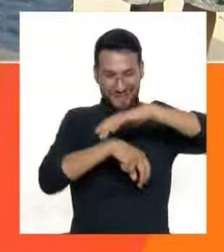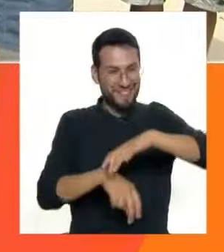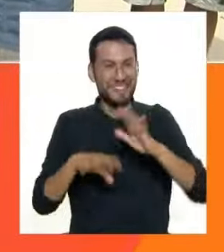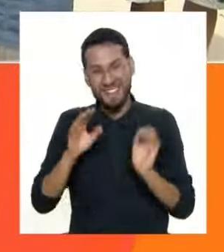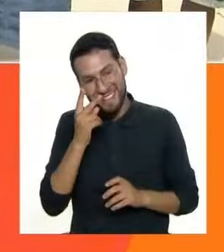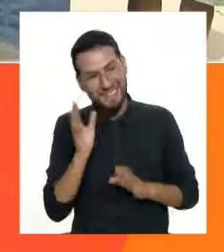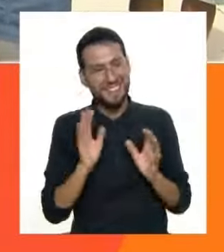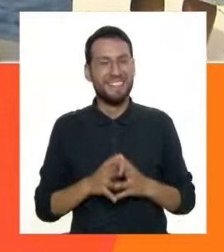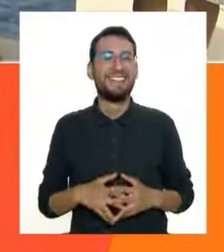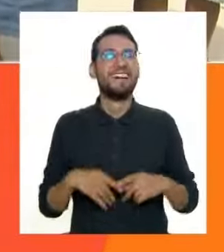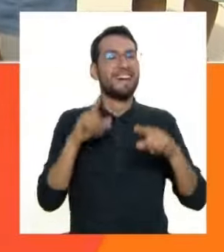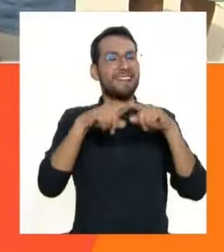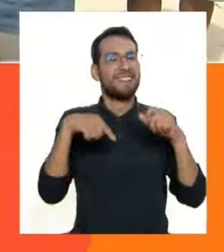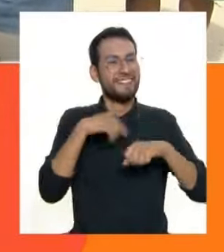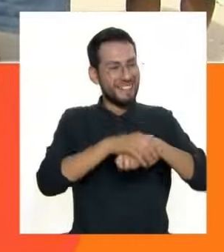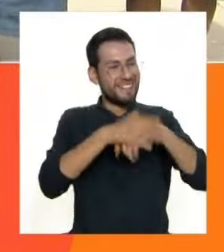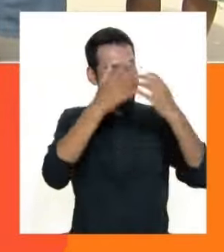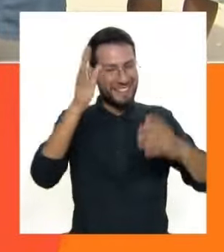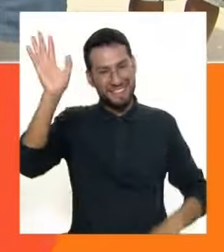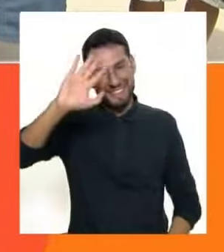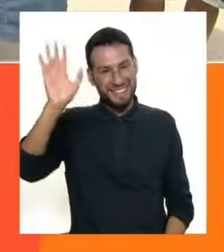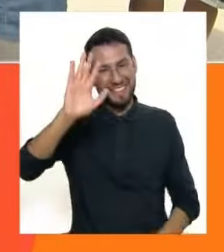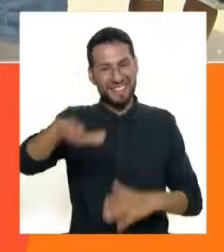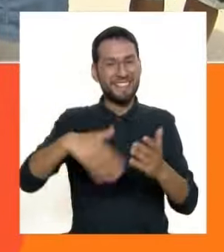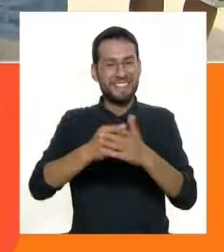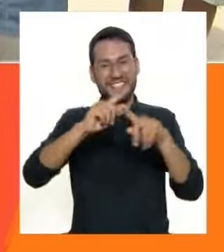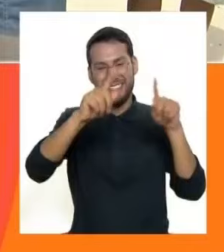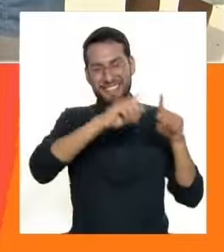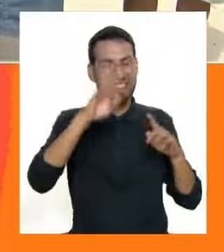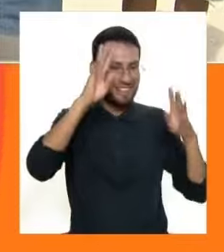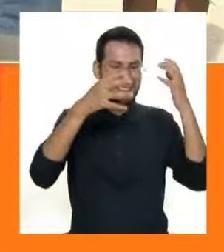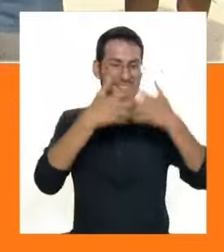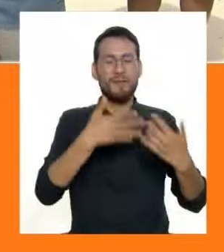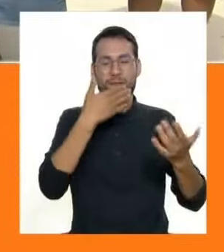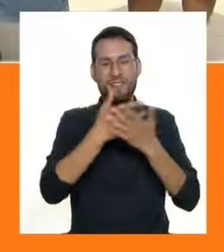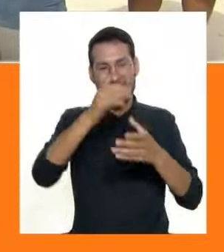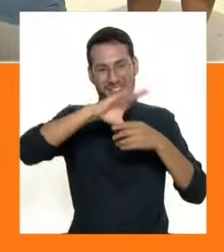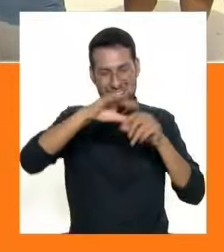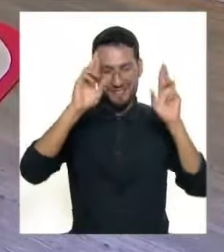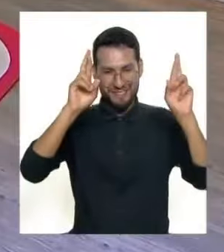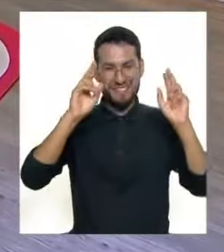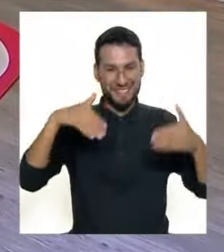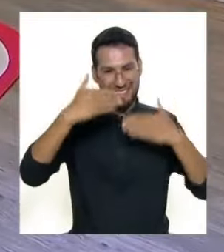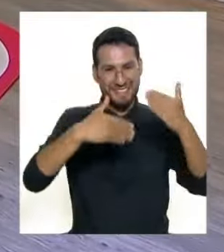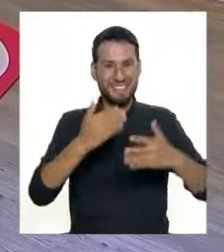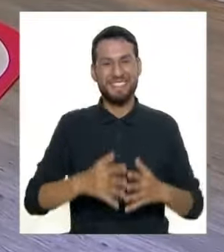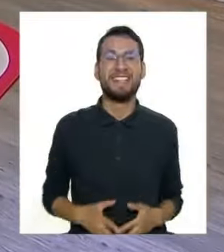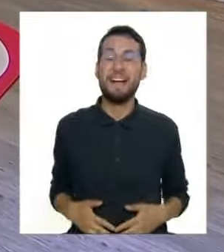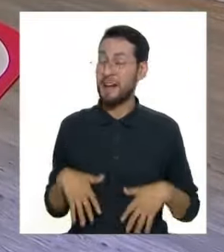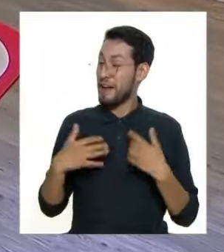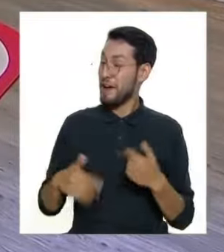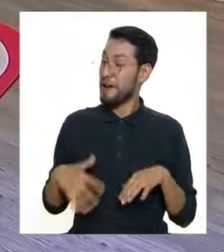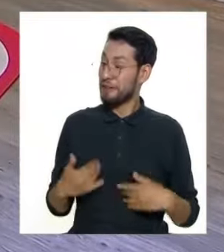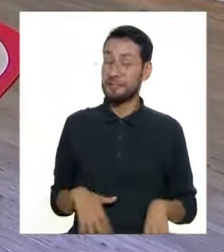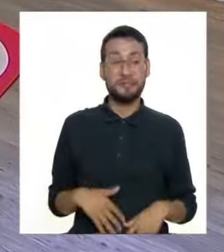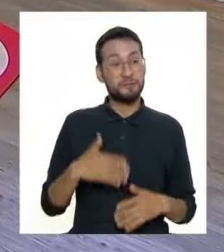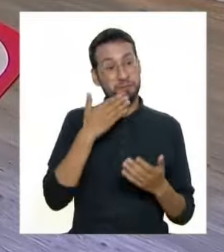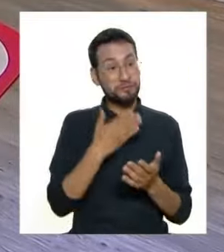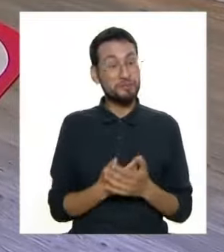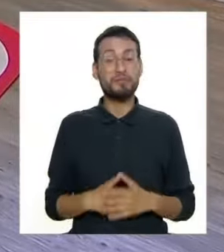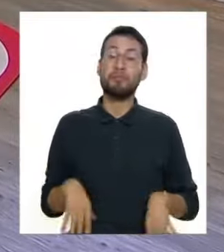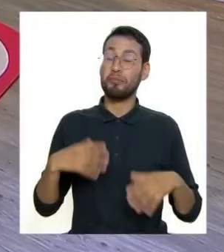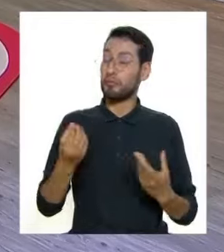Chicos, les mandamos un besito. Un beso a todas las emprendedoras y emprendedores. Buenas vibras para la feria también ahí. Oye, Uchi, una feria,